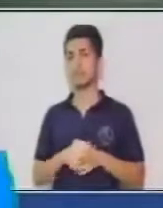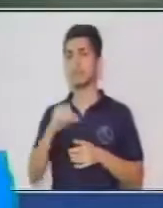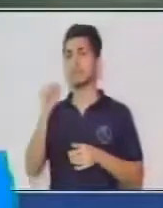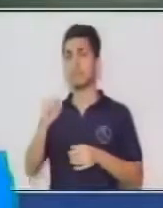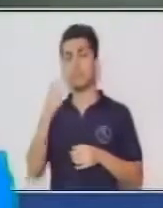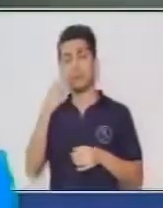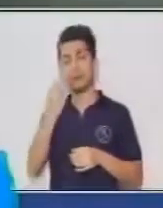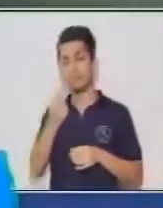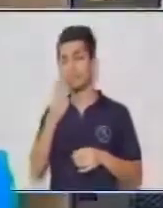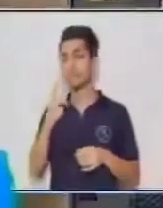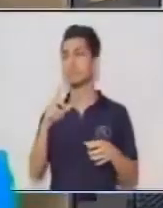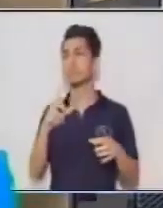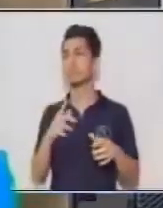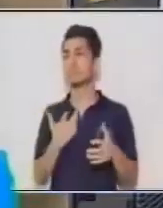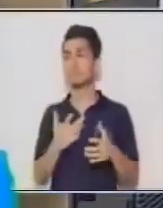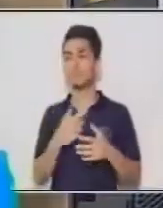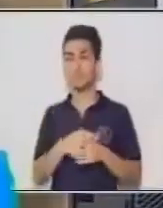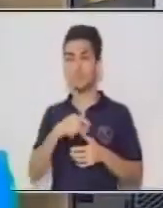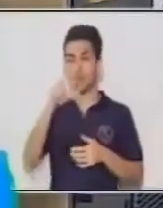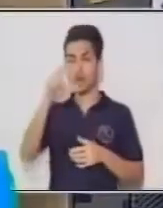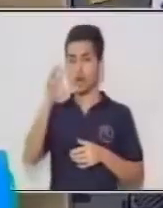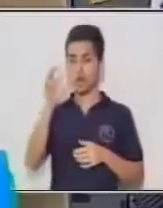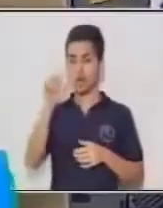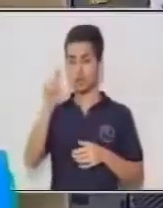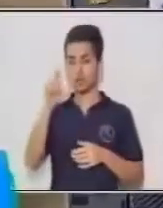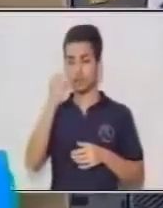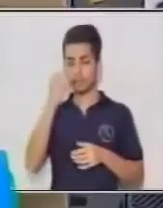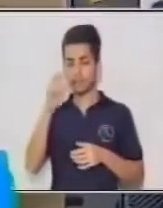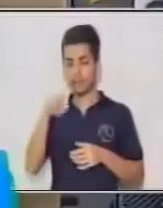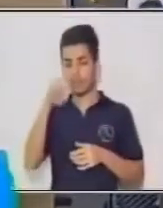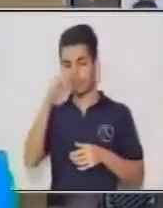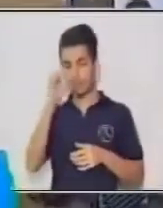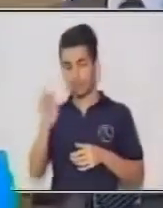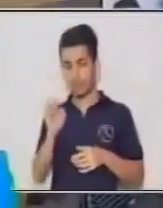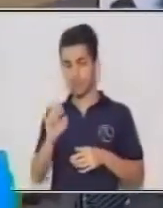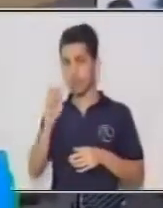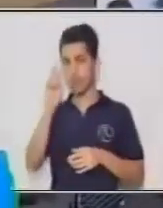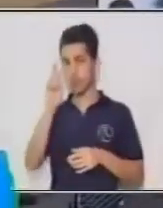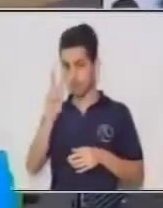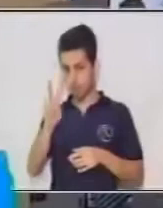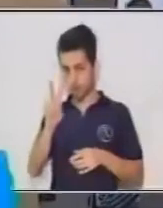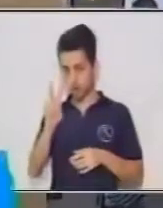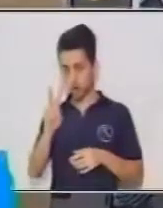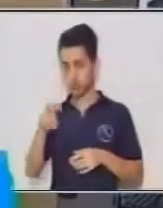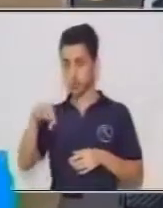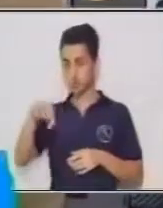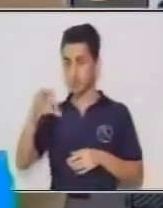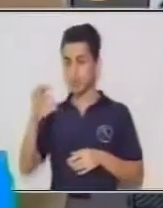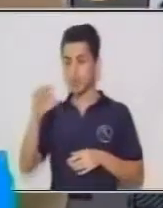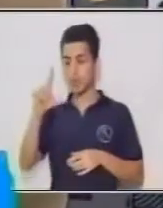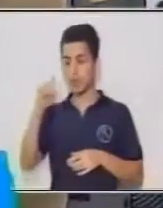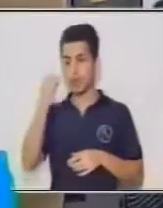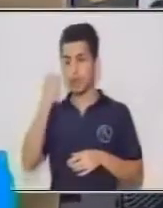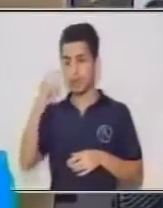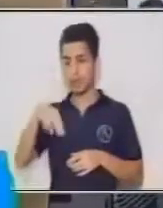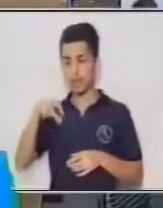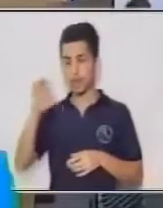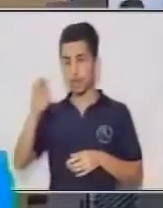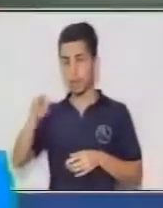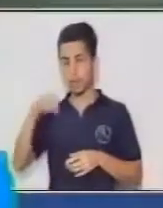definir como el cociente de dos polinomios. Recuerda que hace unos días